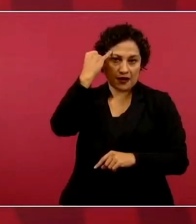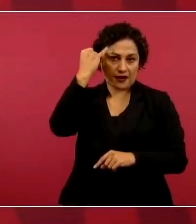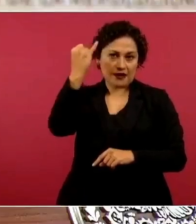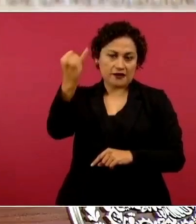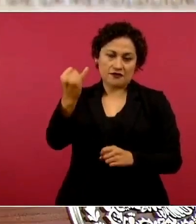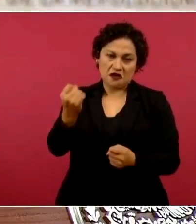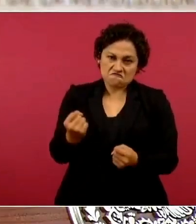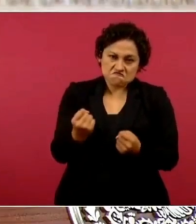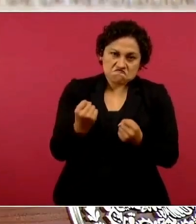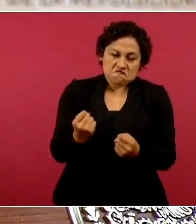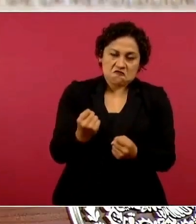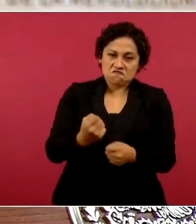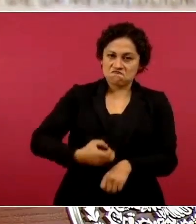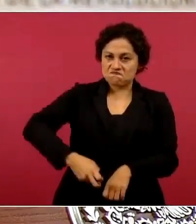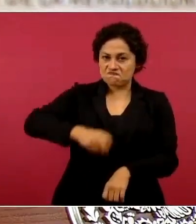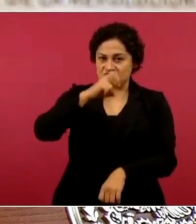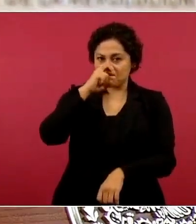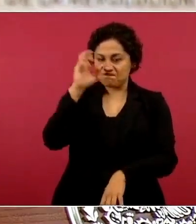más